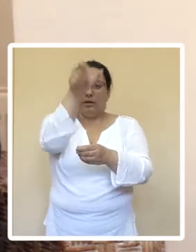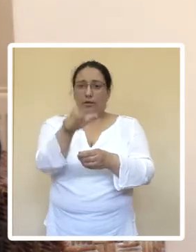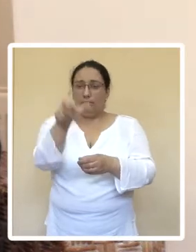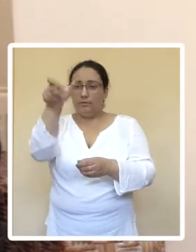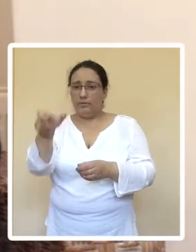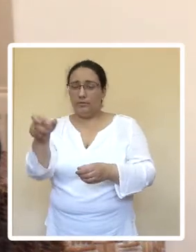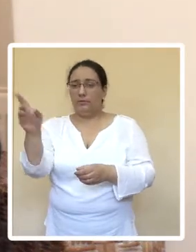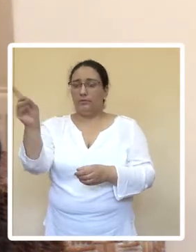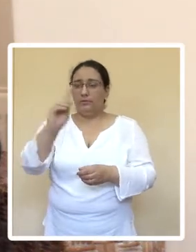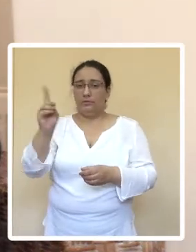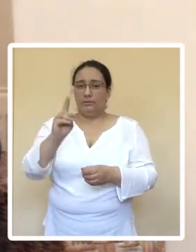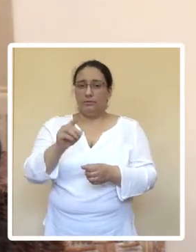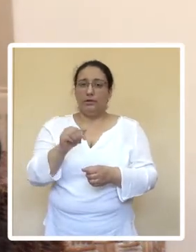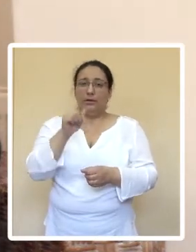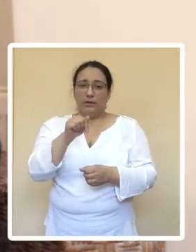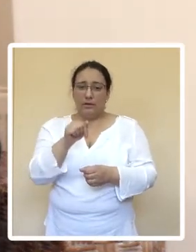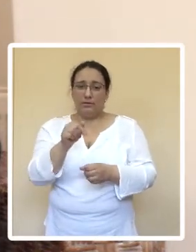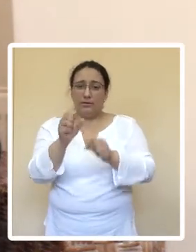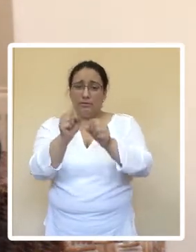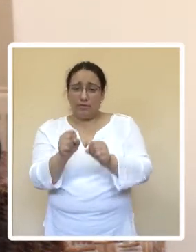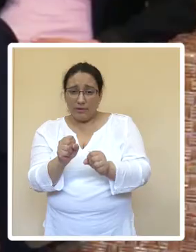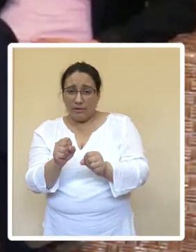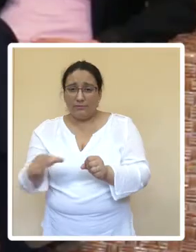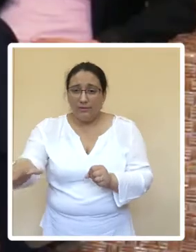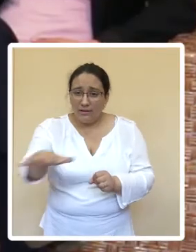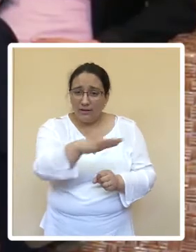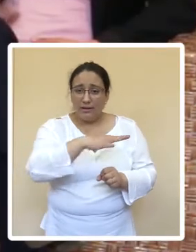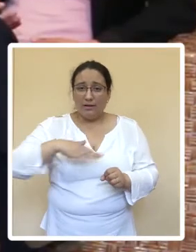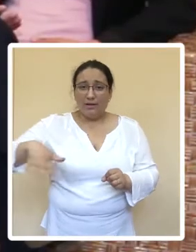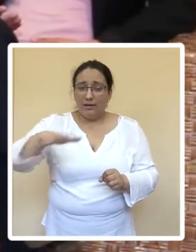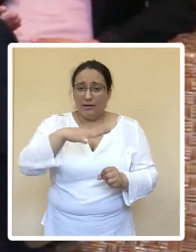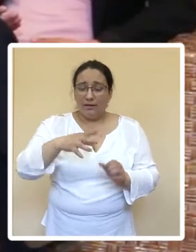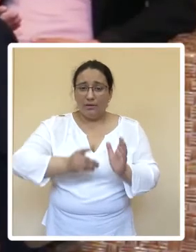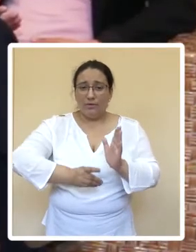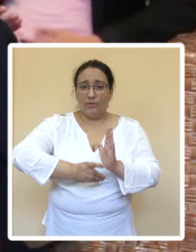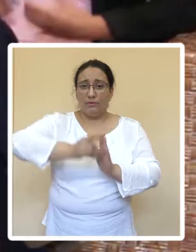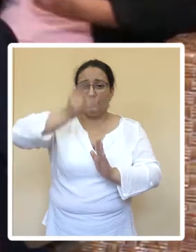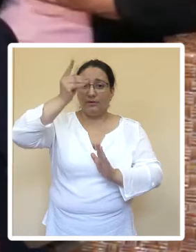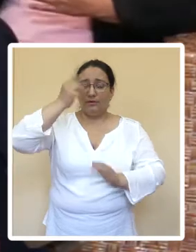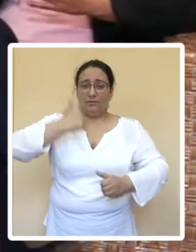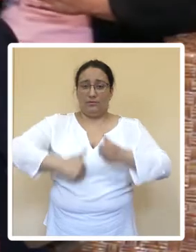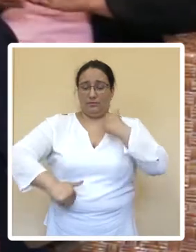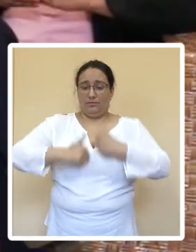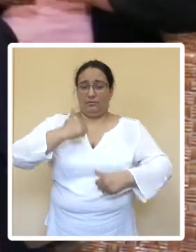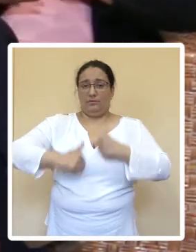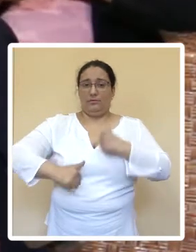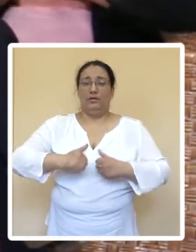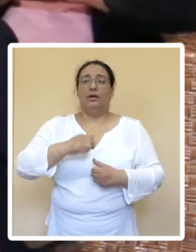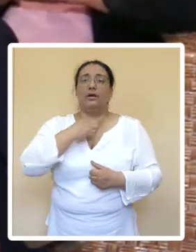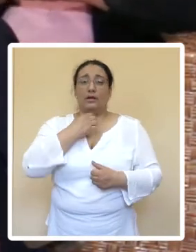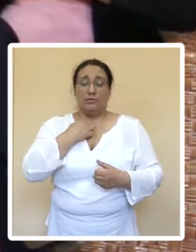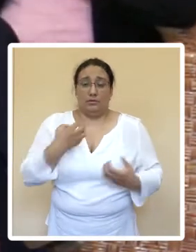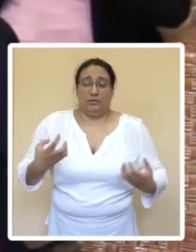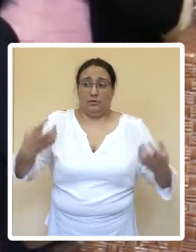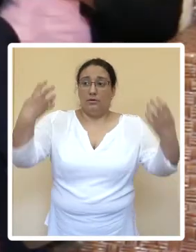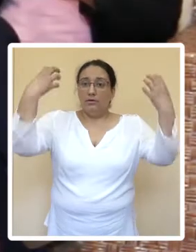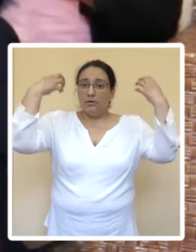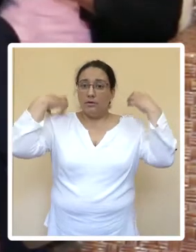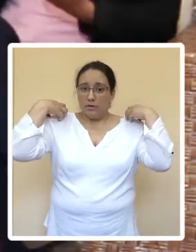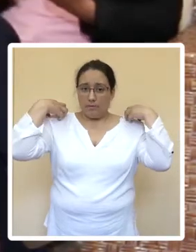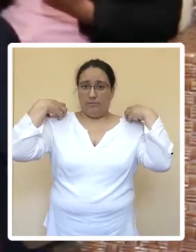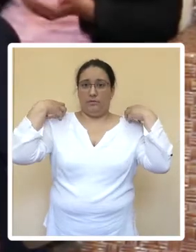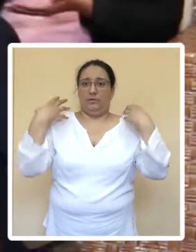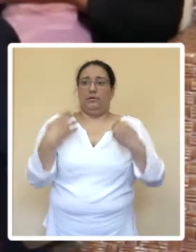persona le pueda generar un crecimiento en lo profesional. Queremos ser súper responsables con la colocación, de que no sea